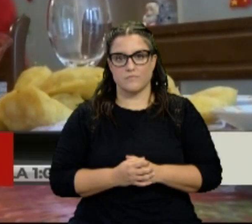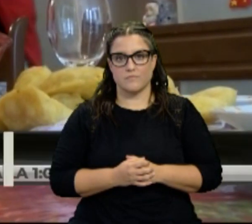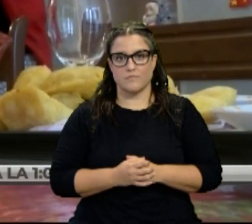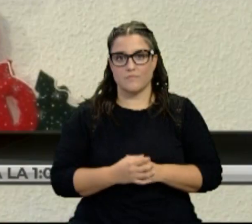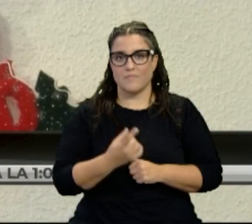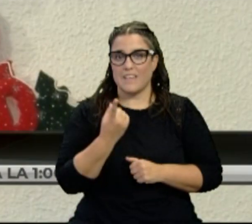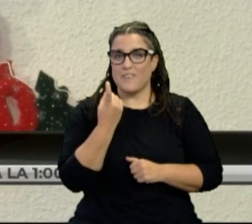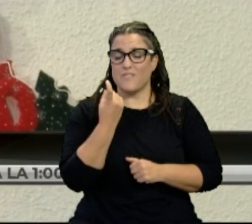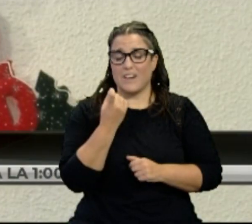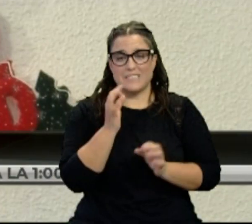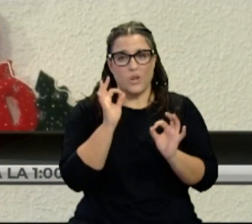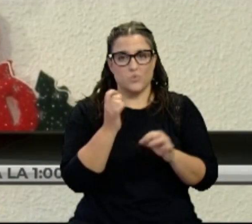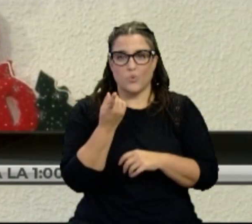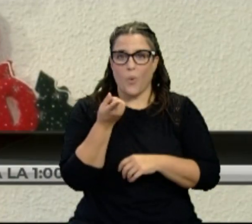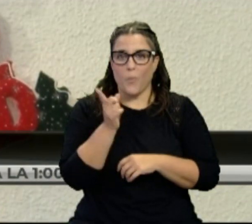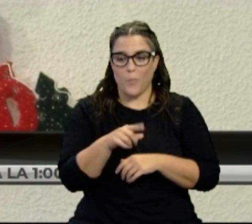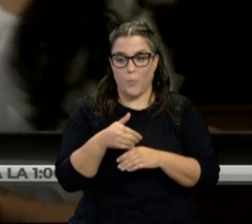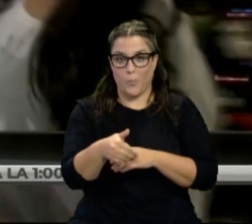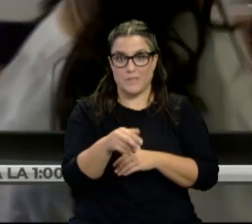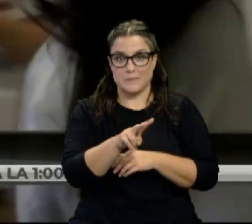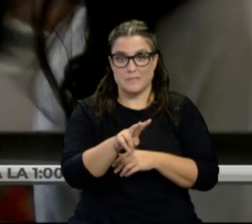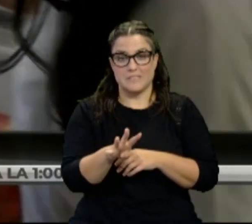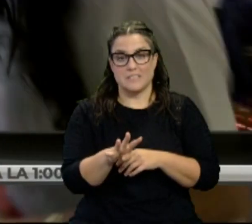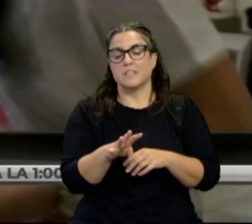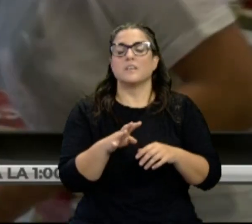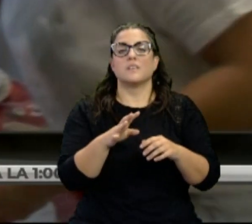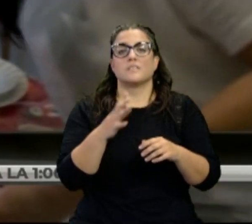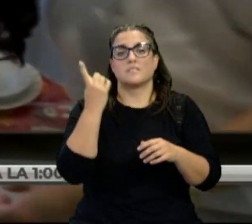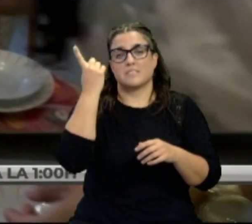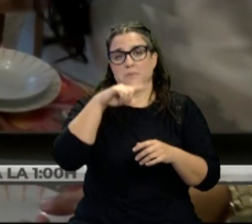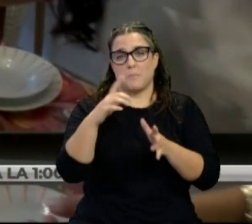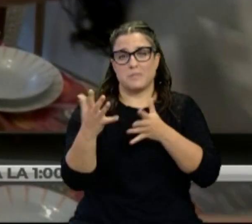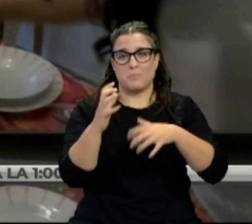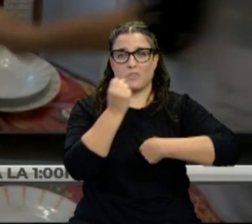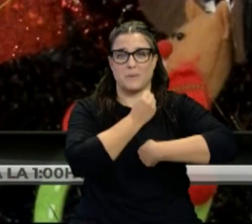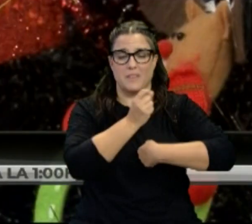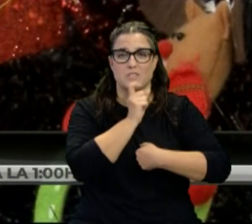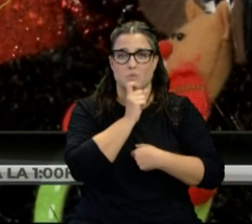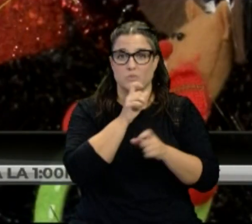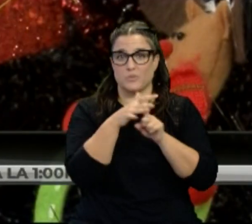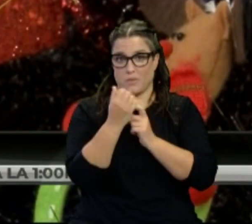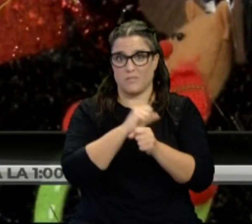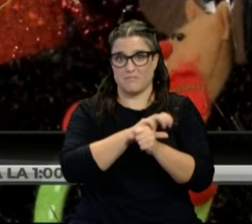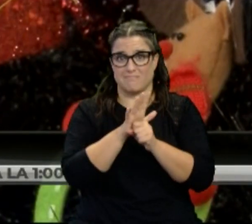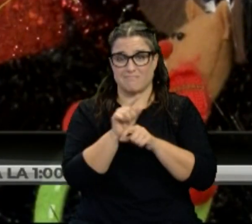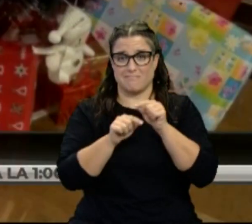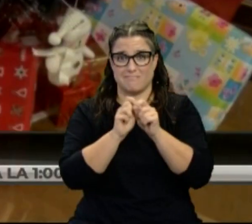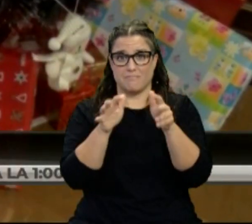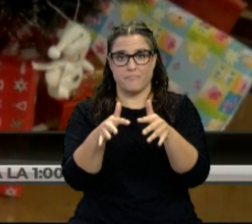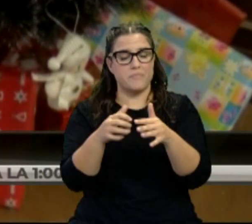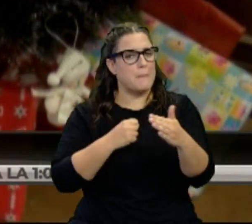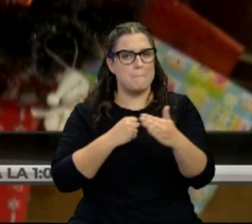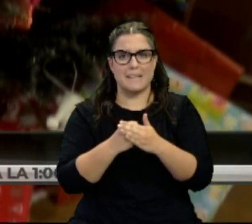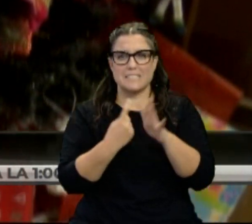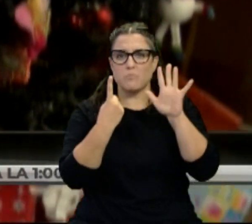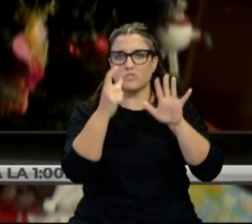Falta justo un mes para Nochebuena y ya sabemos cómo podrían ser las Navidades en pandemia. 6 personas como máximo en las cenas